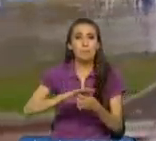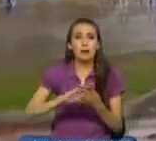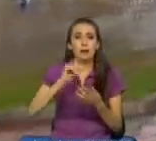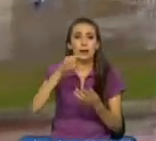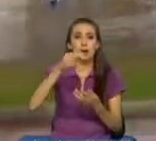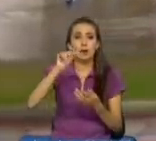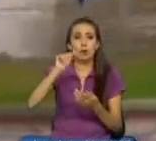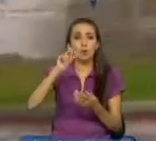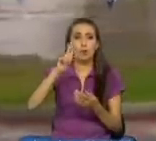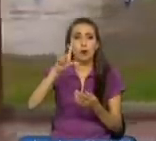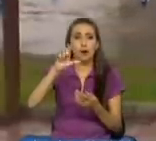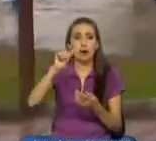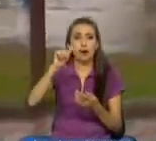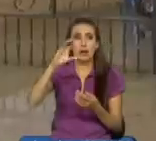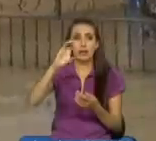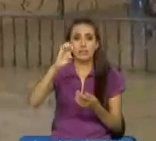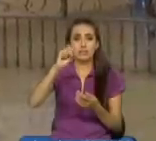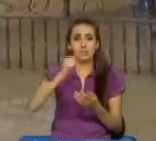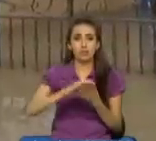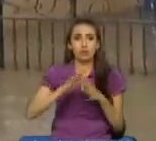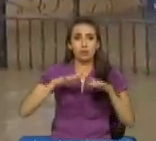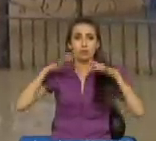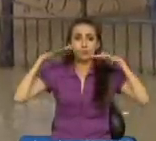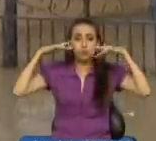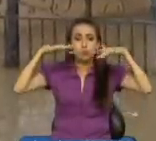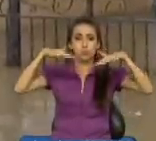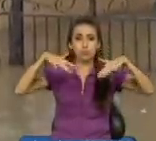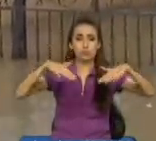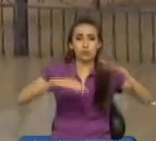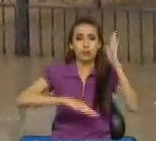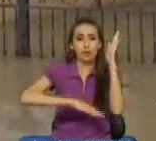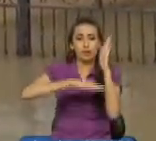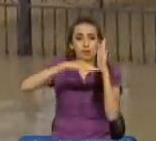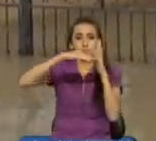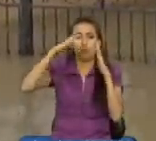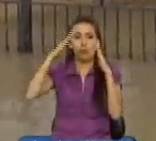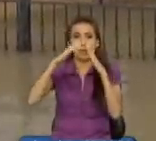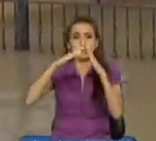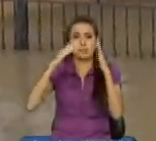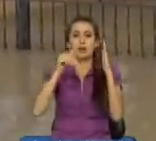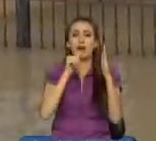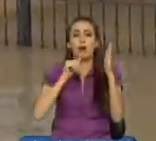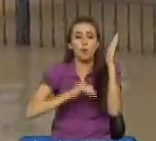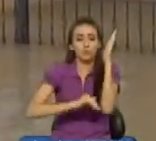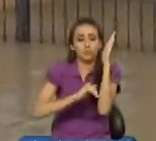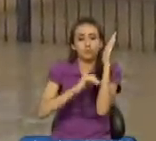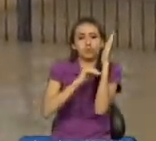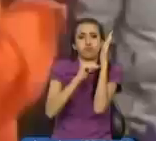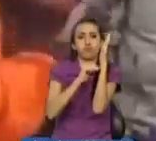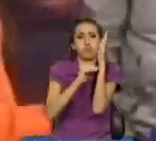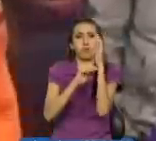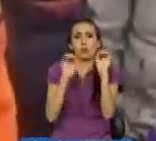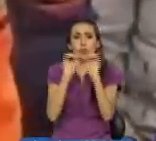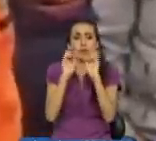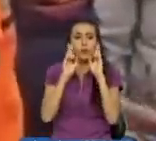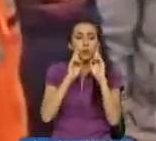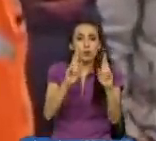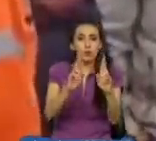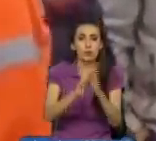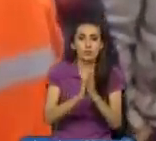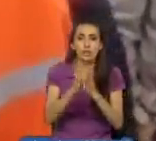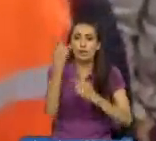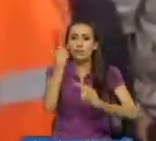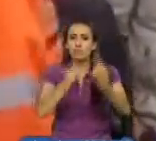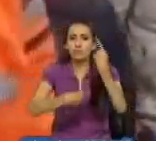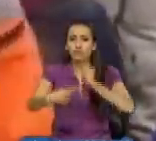totalmente anegado y las aguas avanzaron varias cuadras afectando también a decenas de viviendas no existe ningún reporte de víctimas